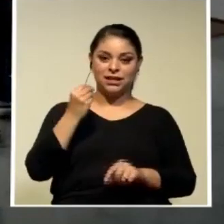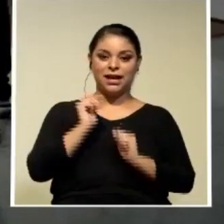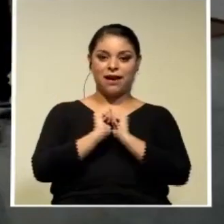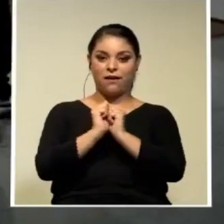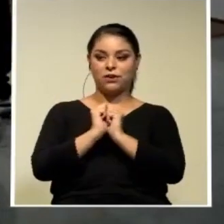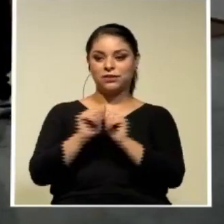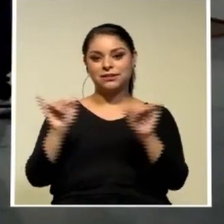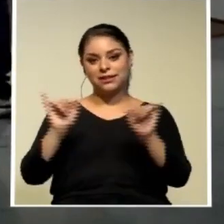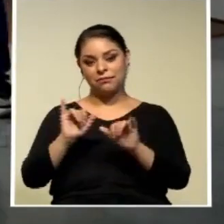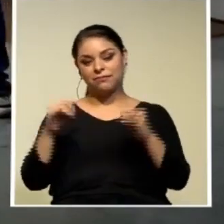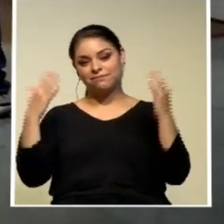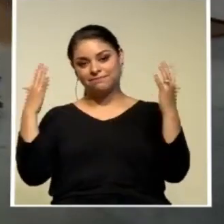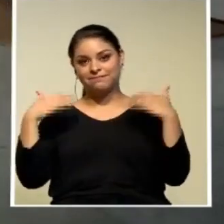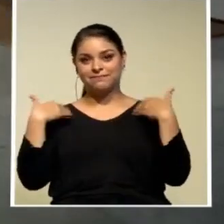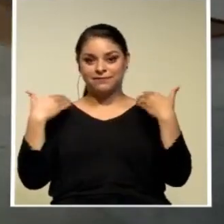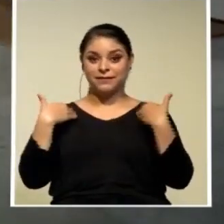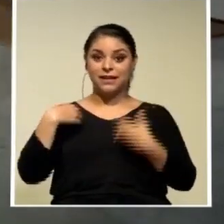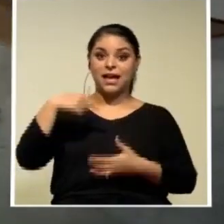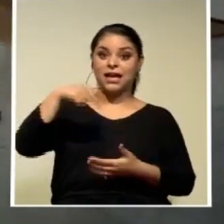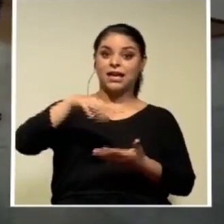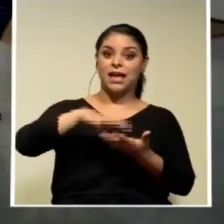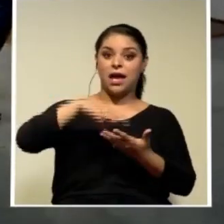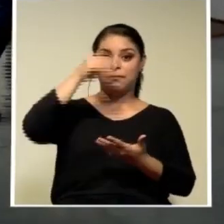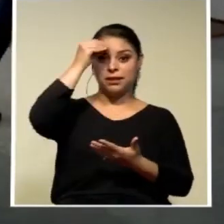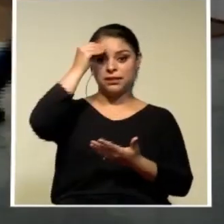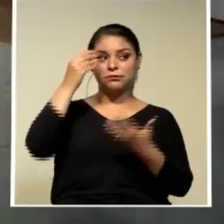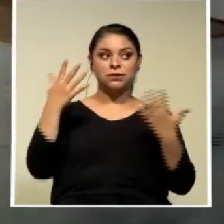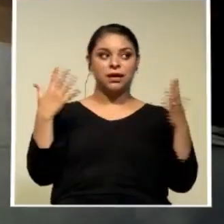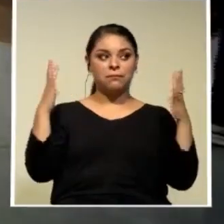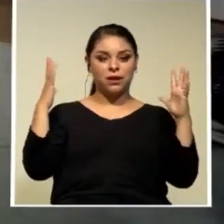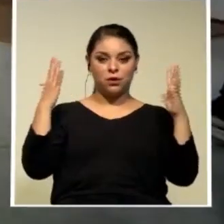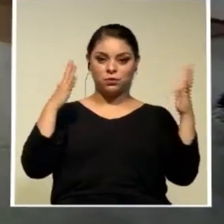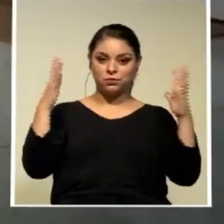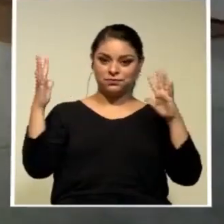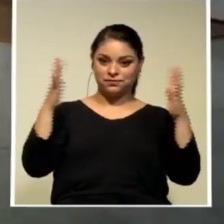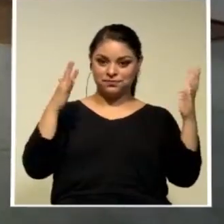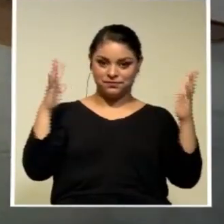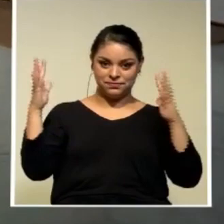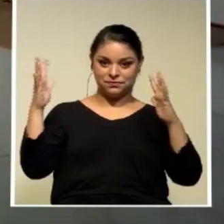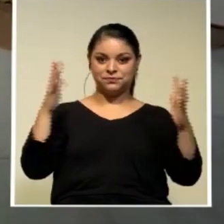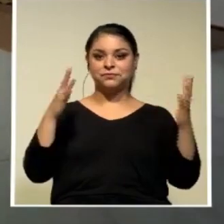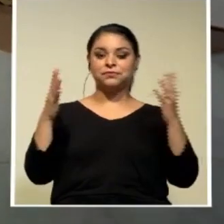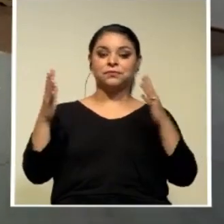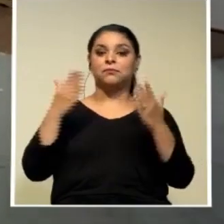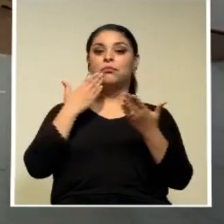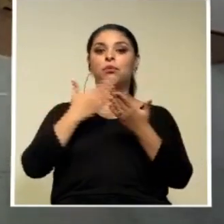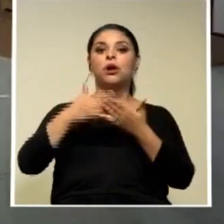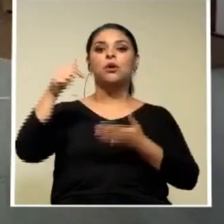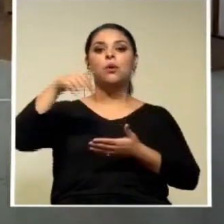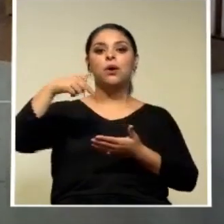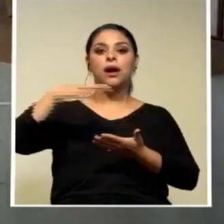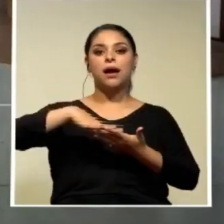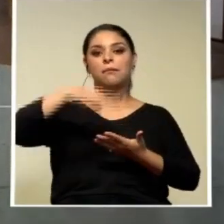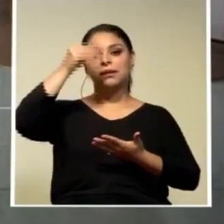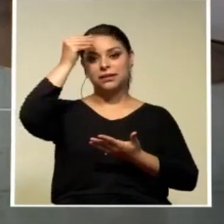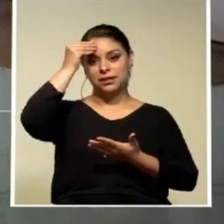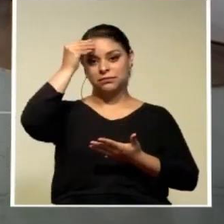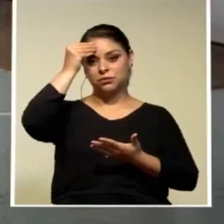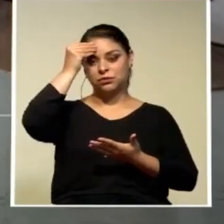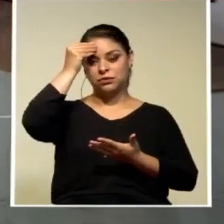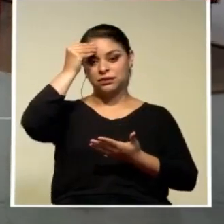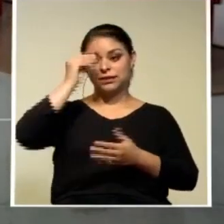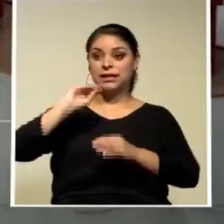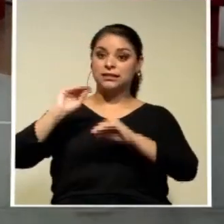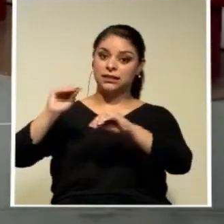niña Gwen. Y aquí hemos aprendido. ¡Aplausitos! ¡Bravo, bravo! ¡Gracias! Hemos aprendido. Les